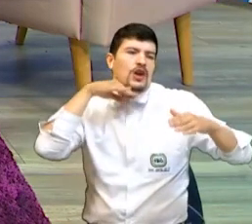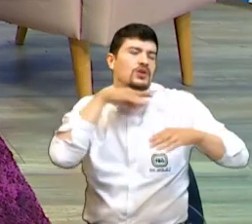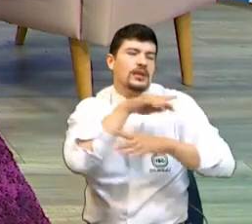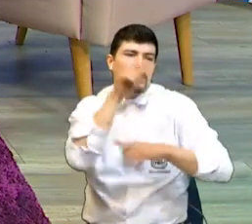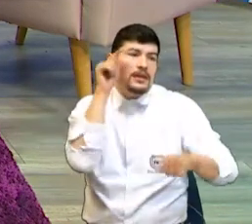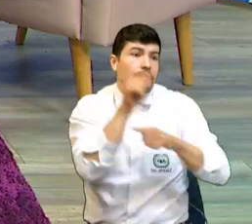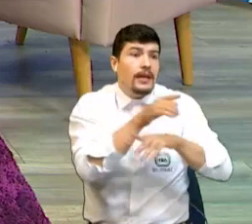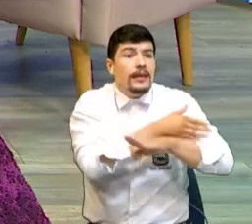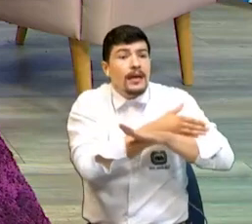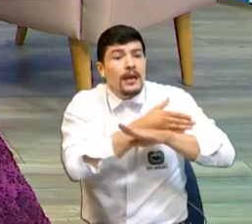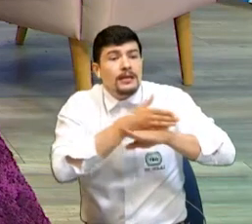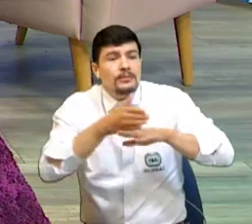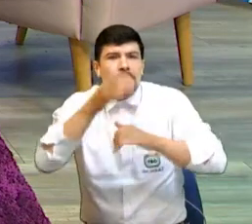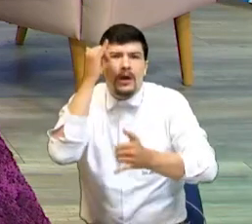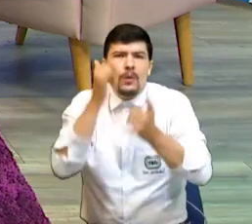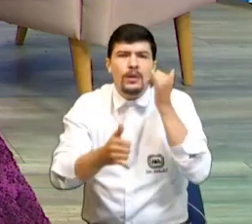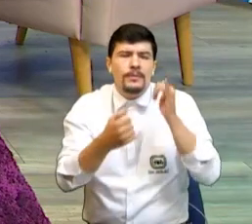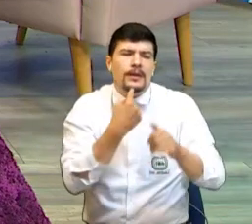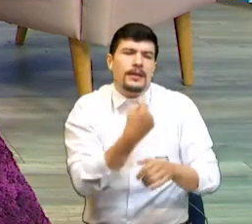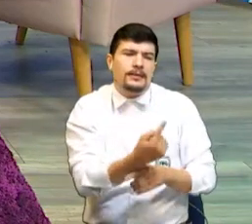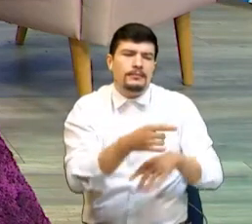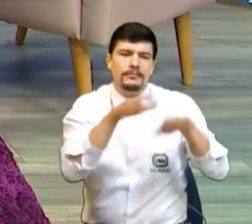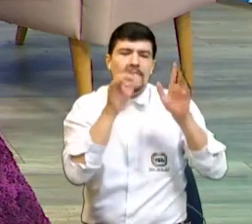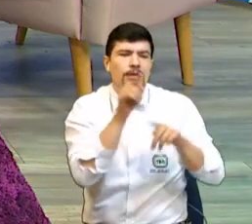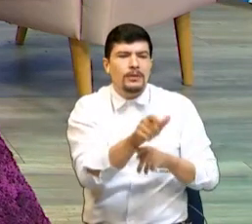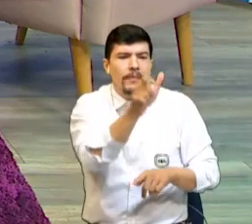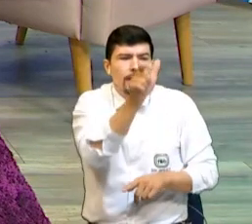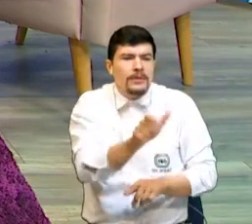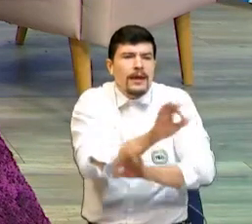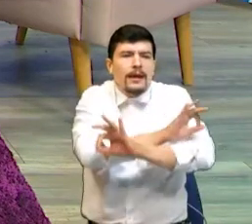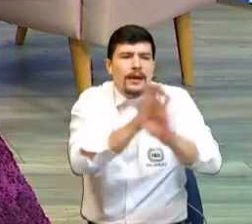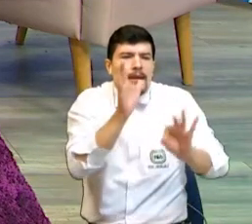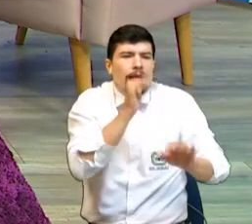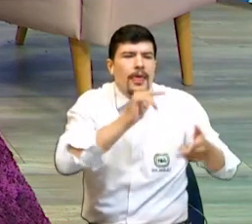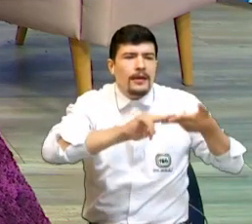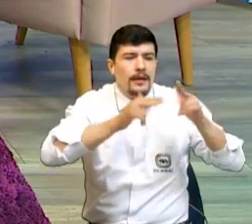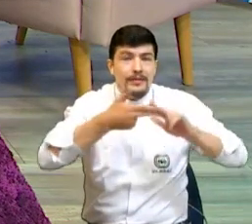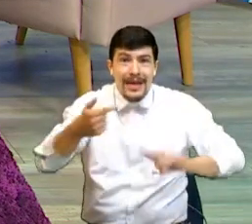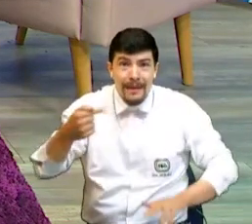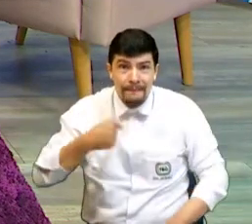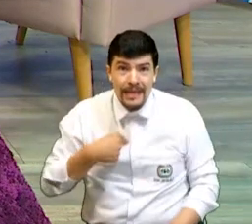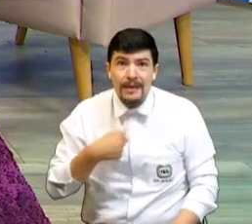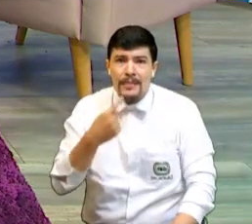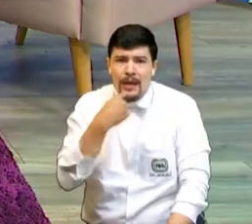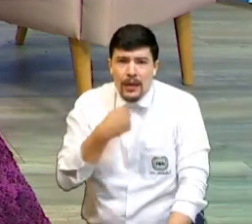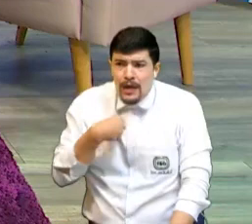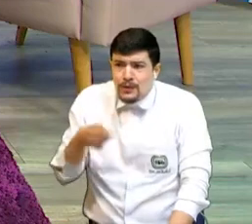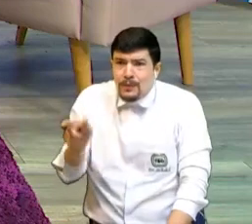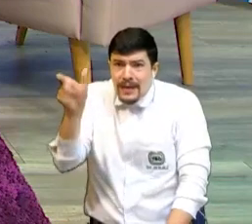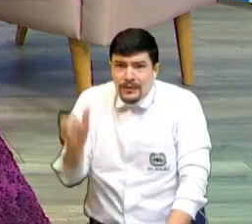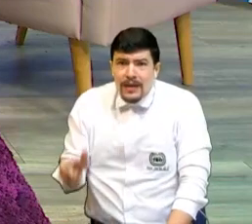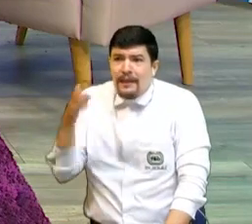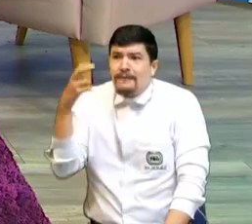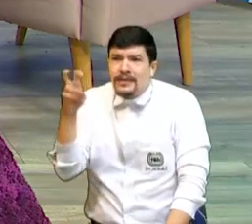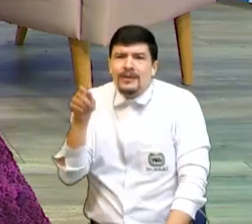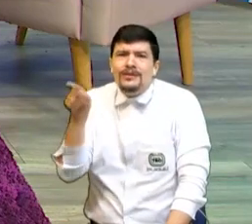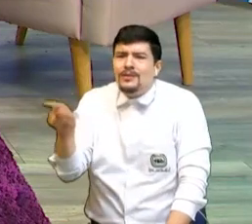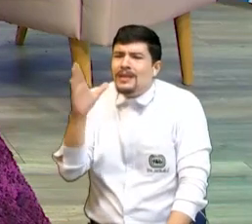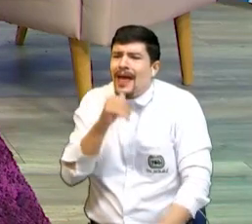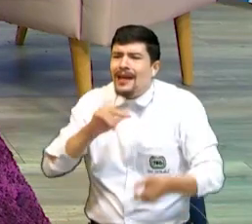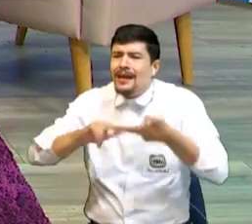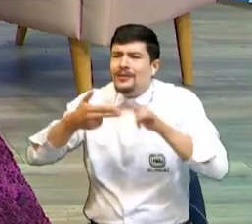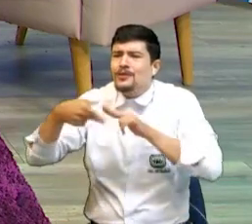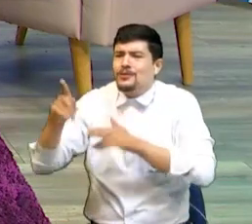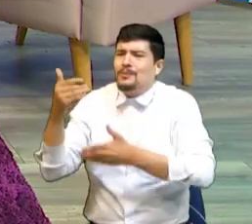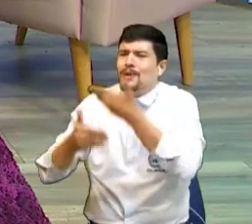y a lo último terminan diciendo... Este señor no tiene nada que ver, y a mí me lo digo directamente el fiscal, señor no tiene nada que ver en